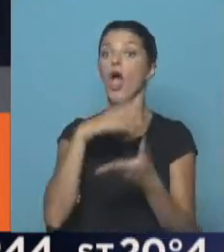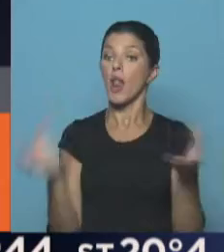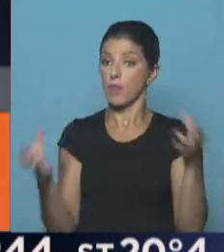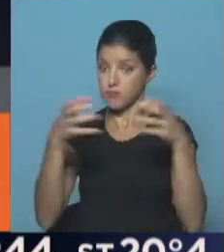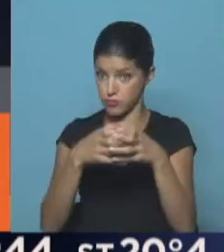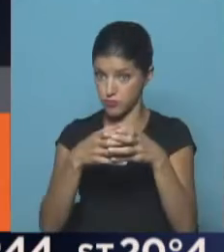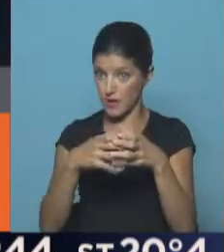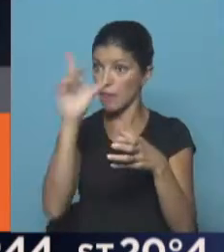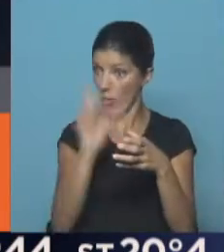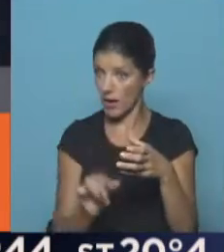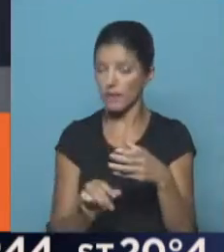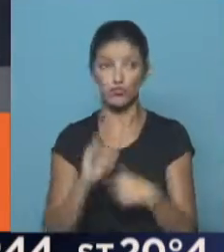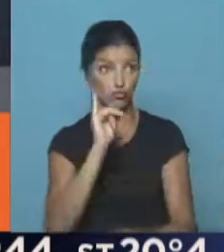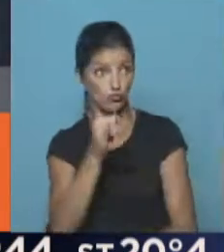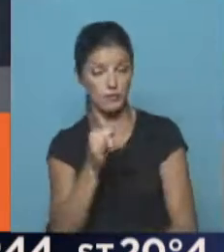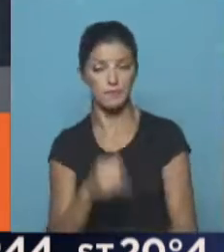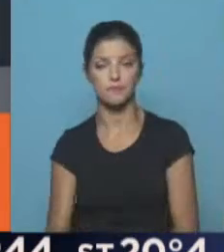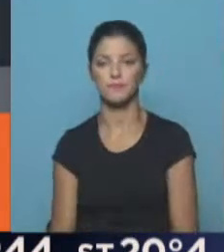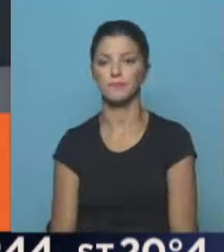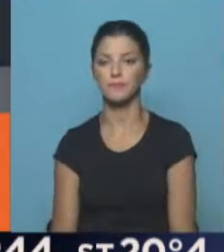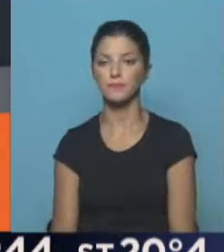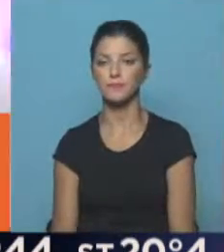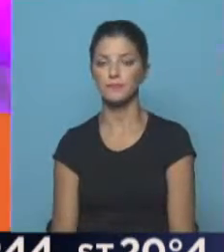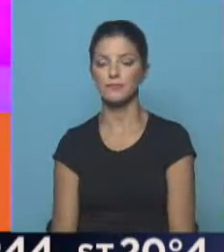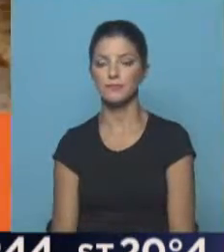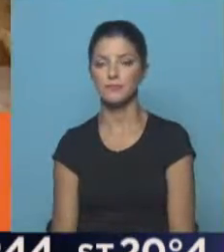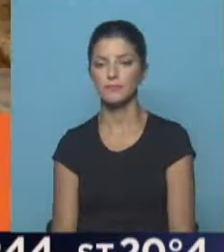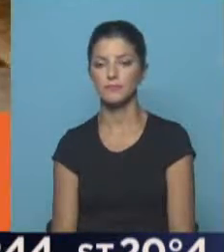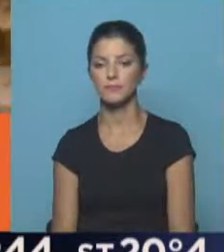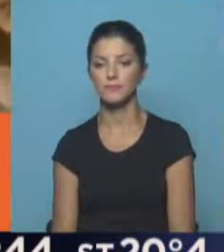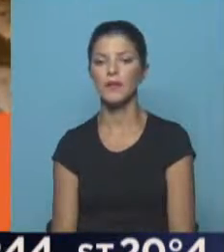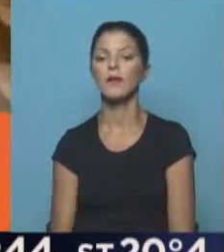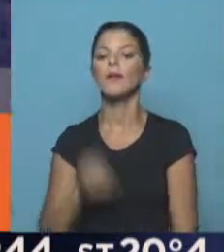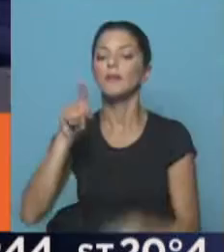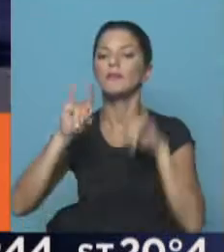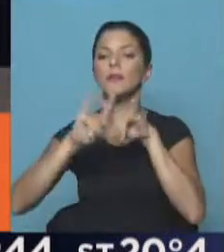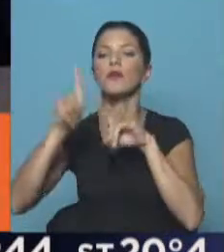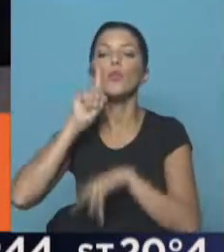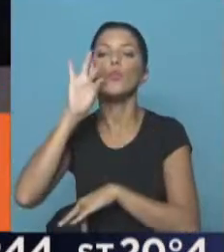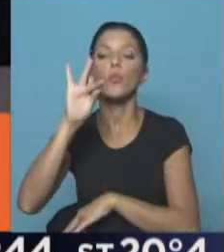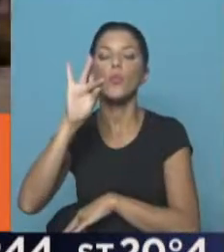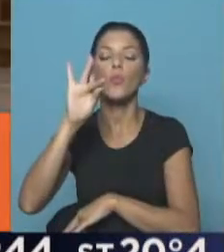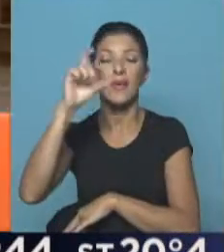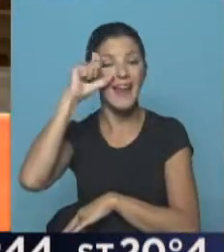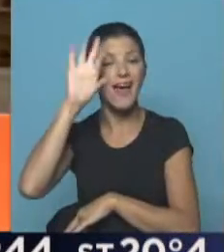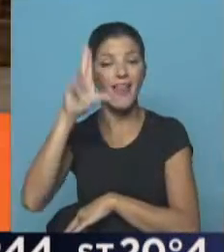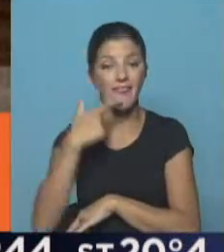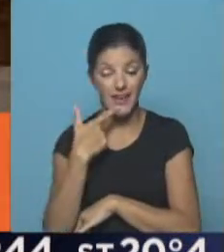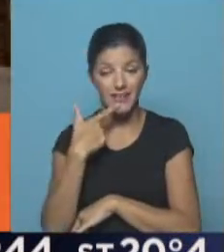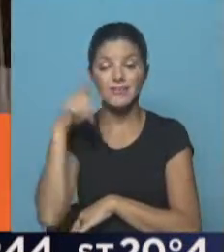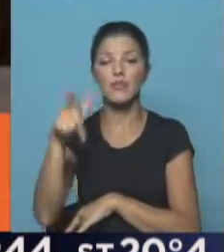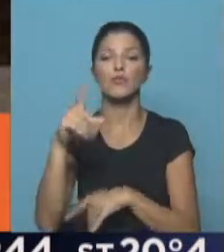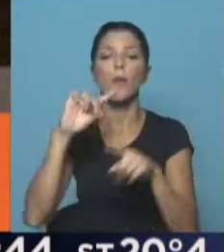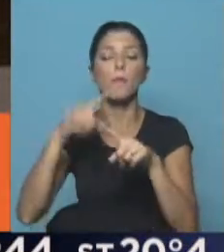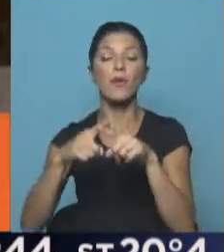Exactamente. Yo creo que además Wilders es un excéntrico a la política